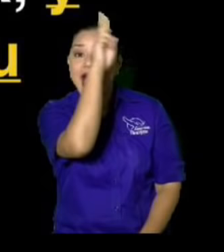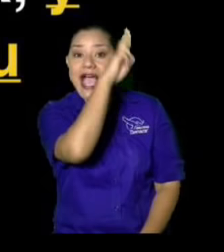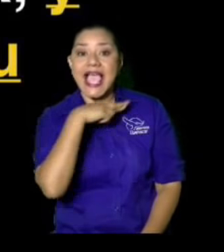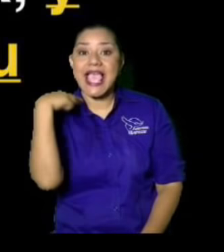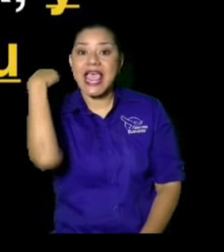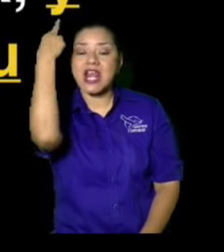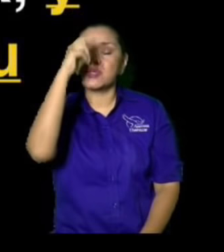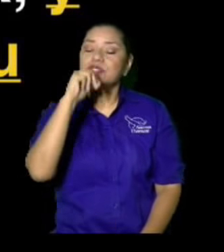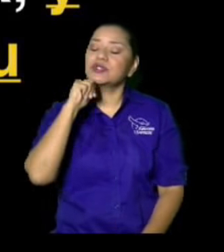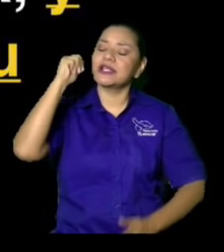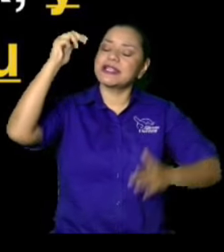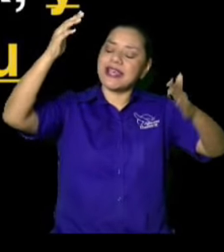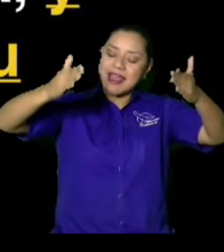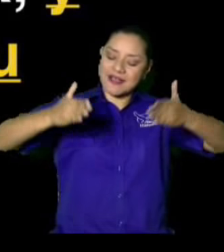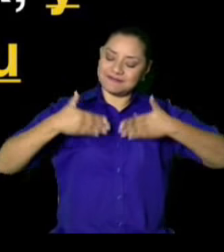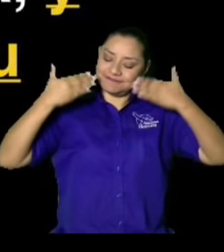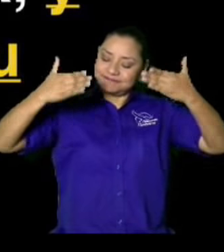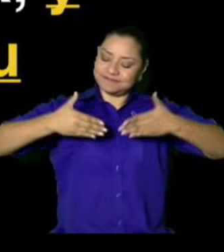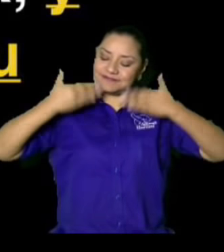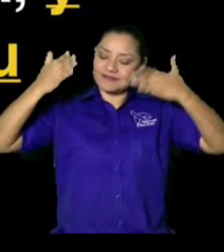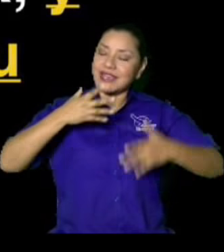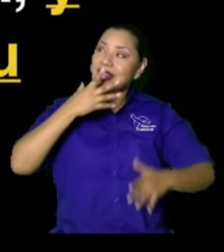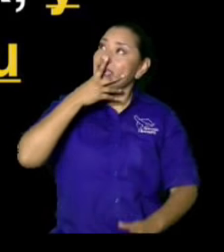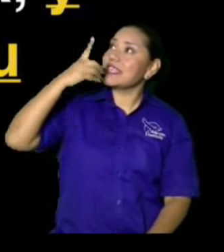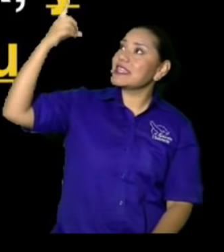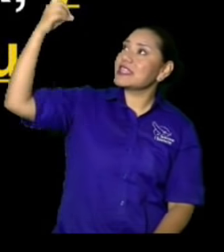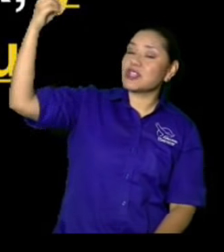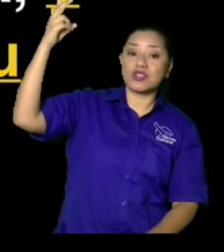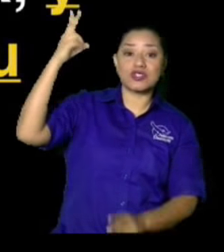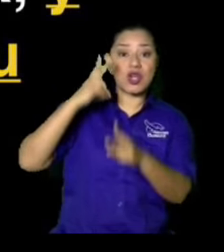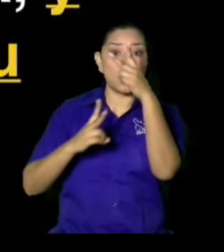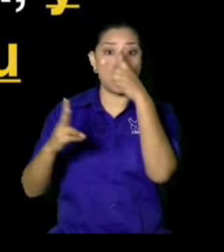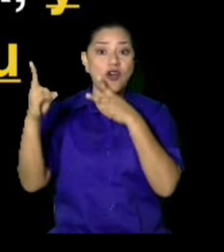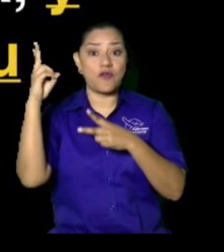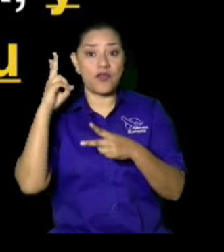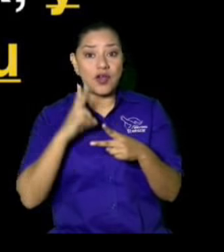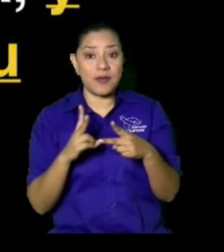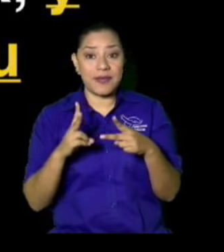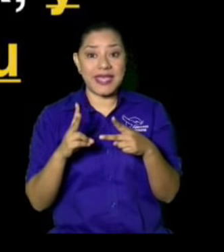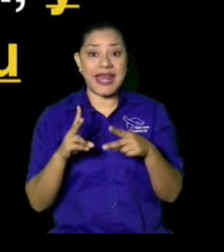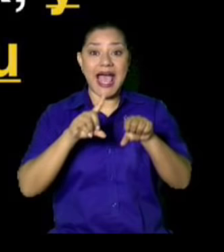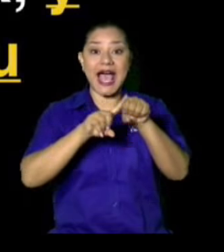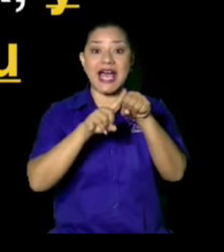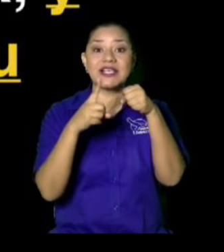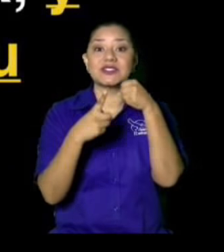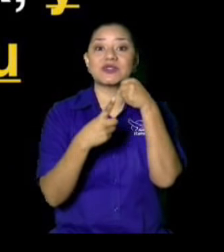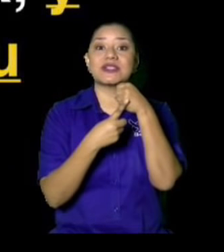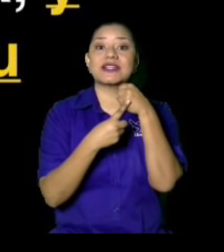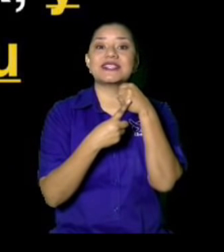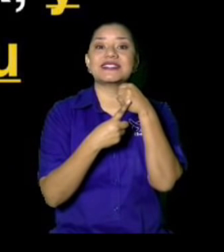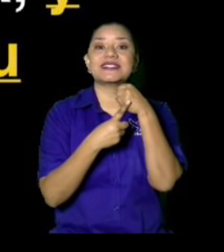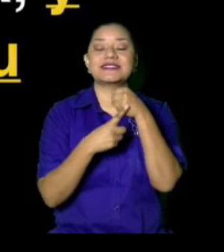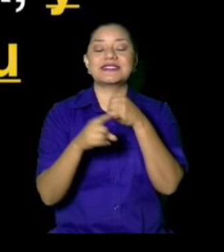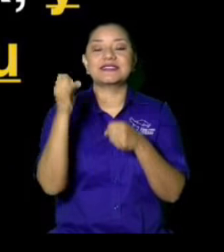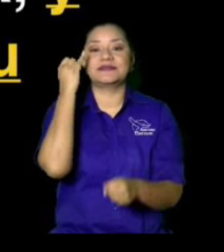y gritará de alegría. Y Dios lo hará volver a su estado de inocencia.